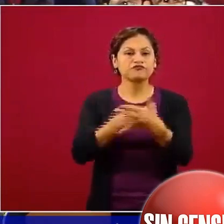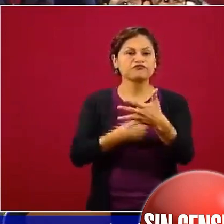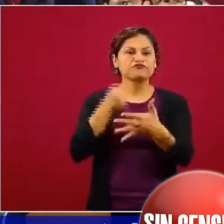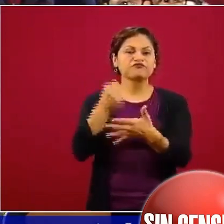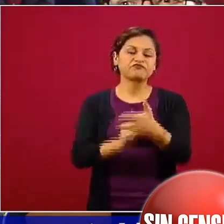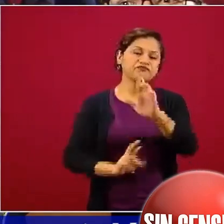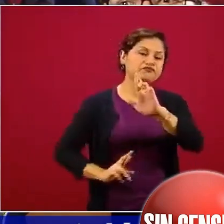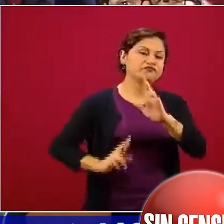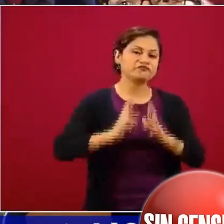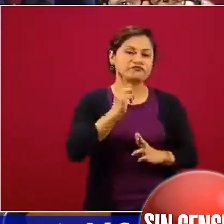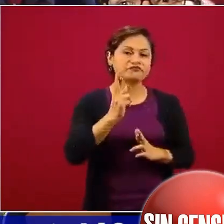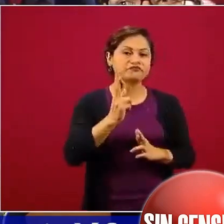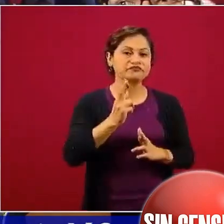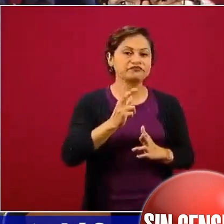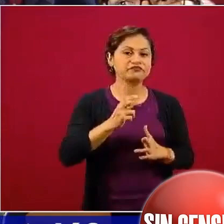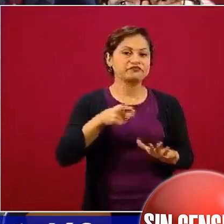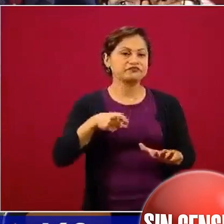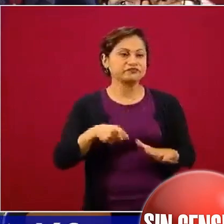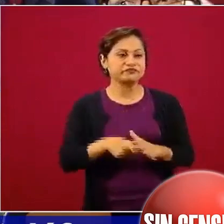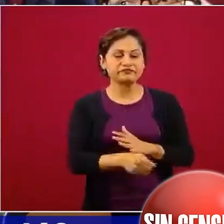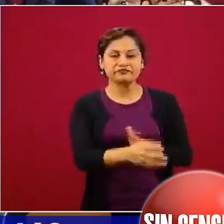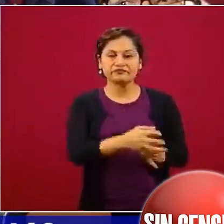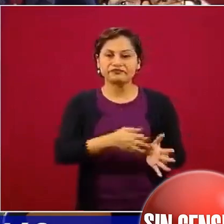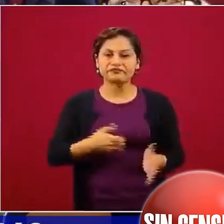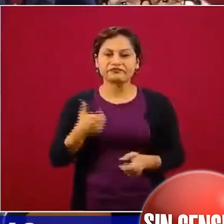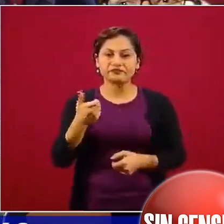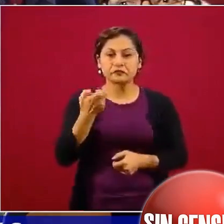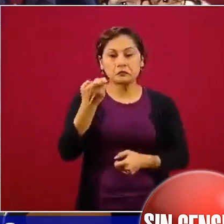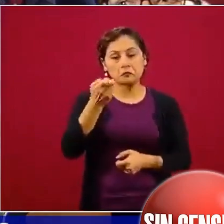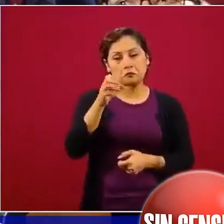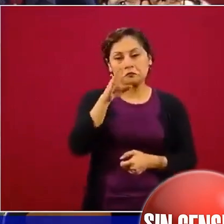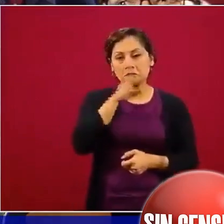suicida, esa por una parte,